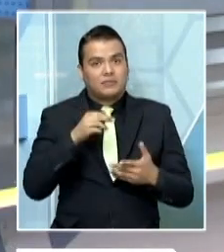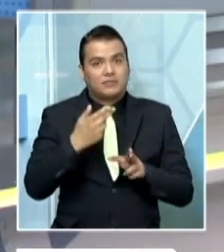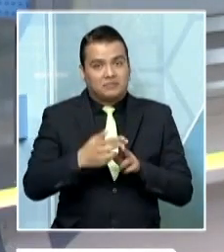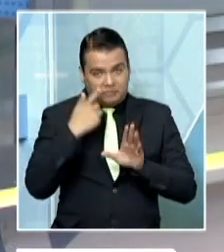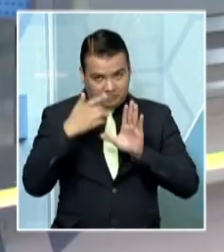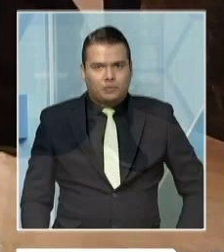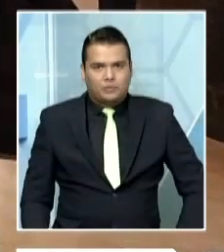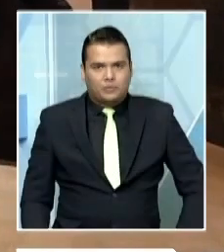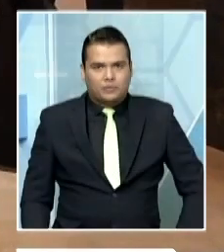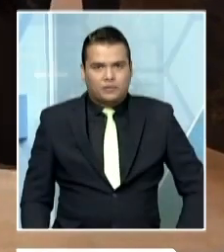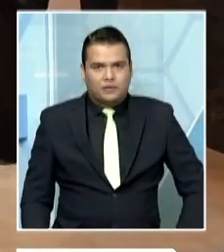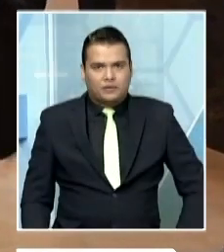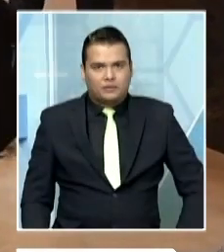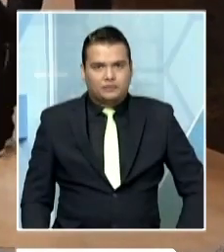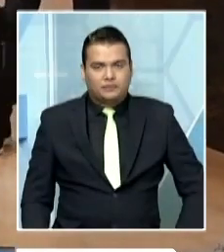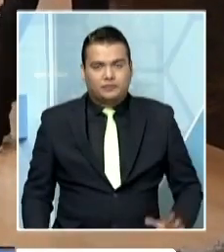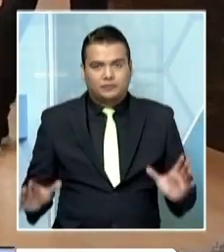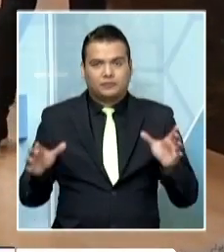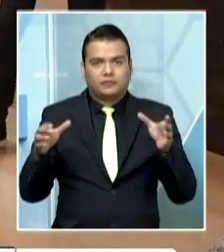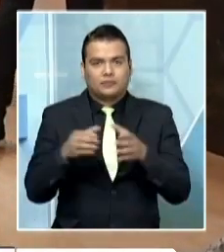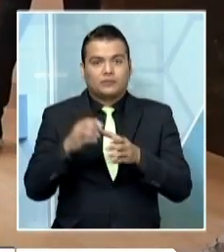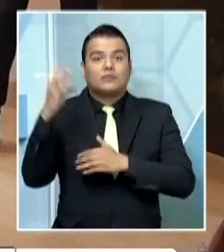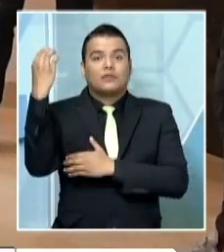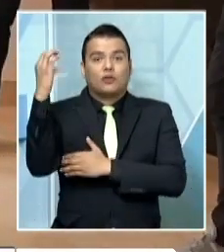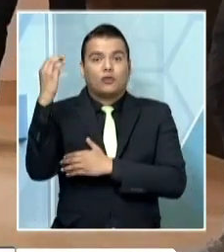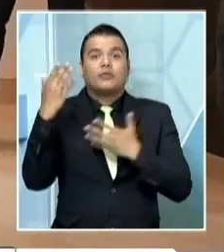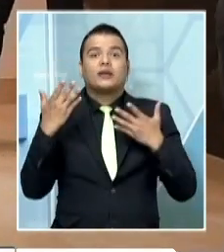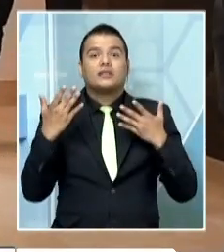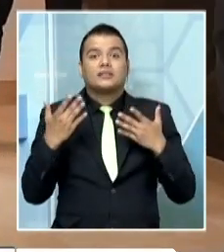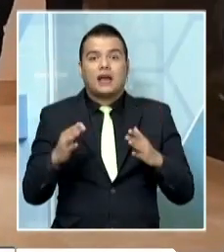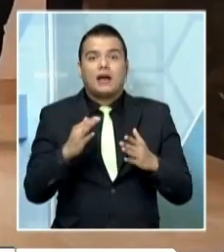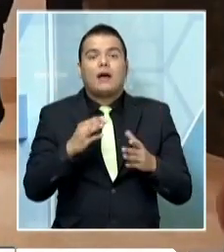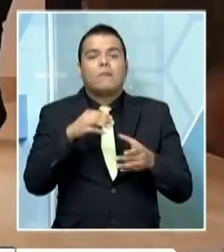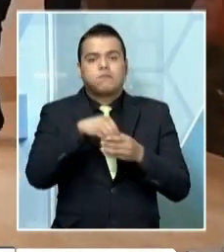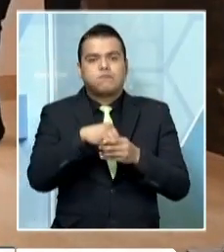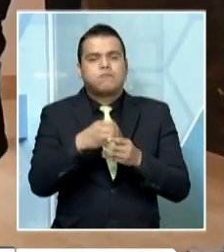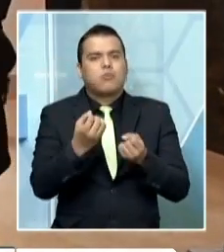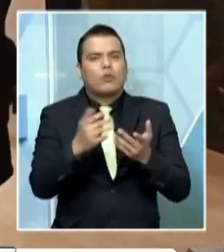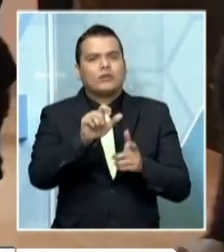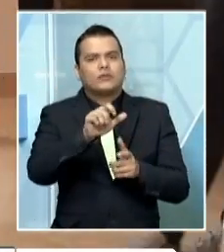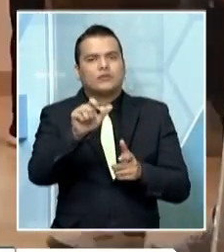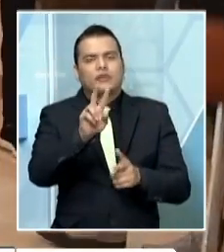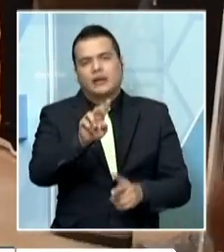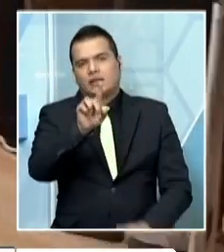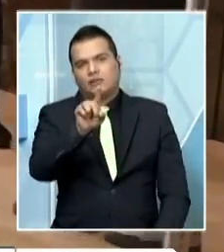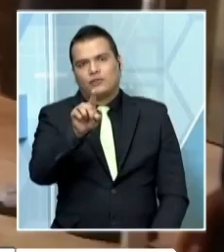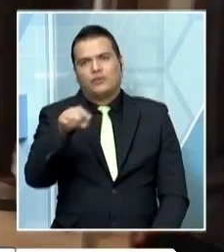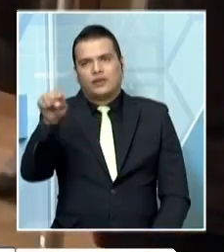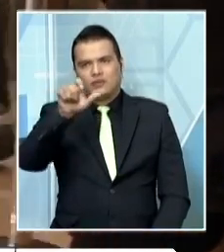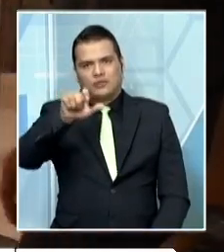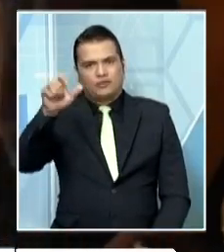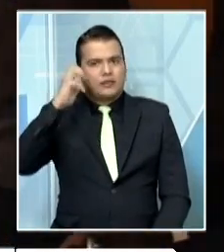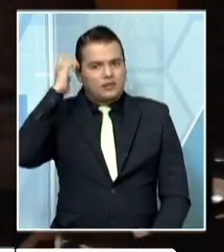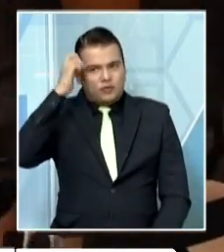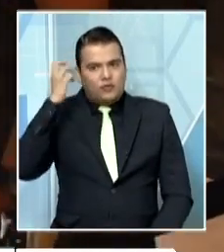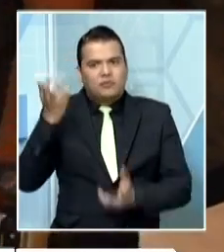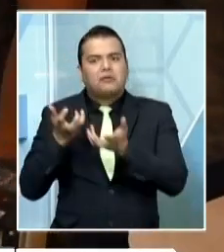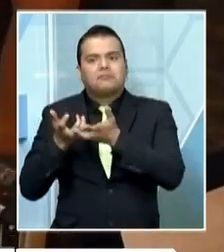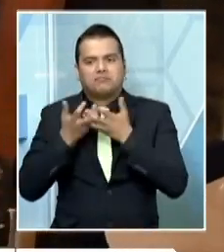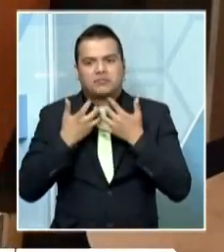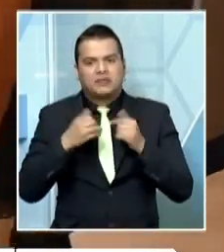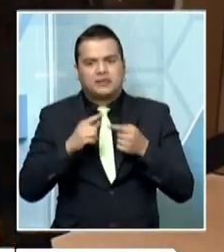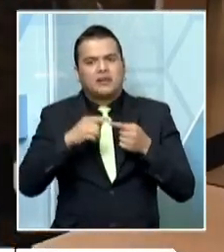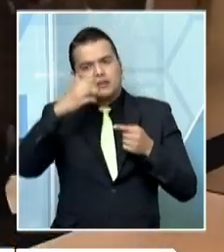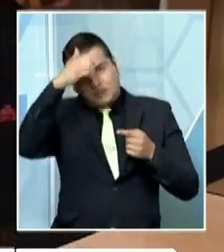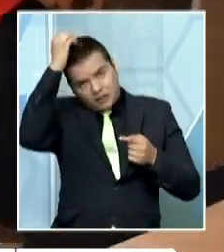fuentes la tricolor tiene hoy en barranquilla 21 jugadores con la llegada del grupo de europa liderado por jaime rodríguez y radamel falcao